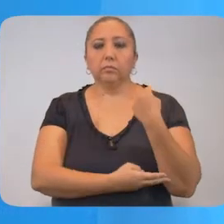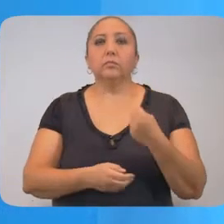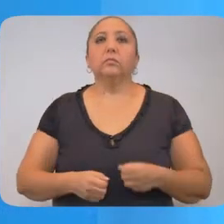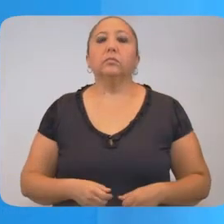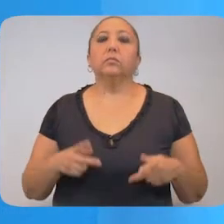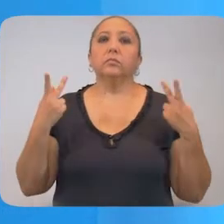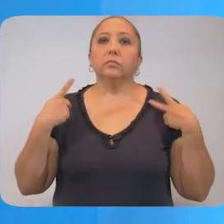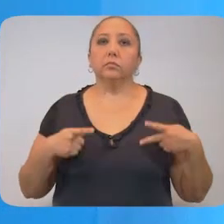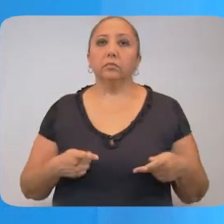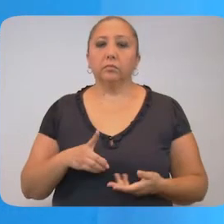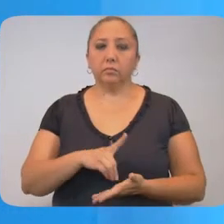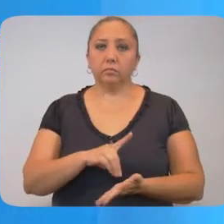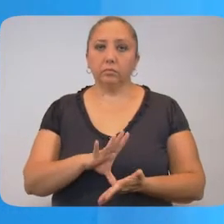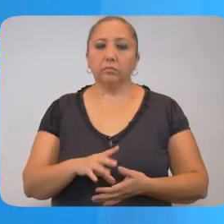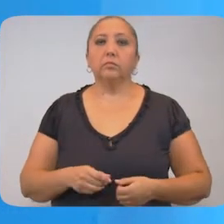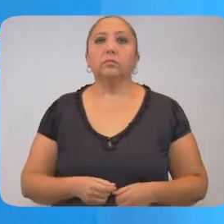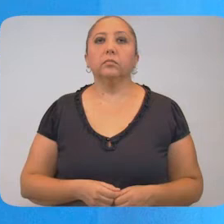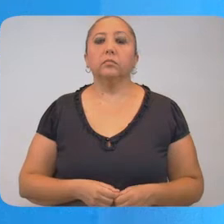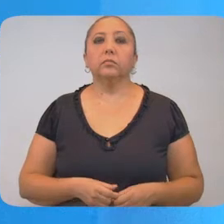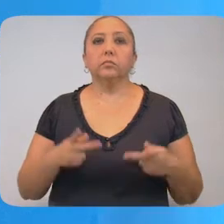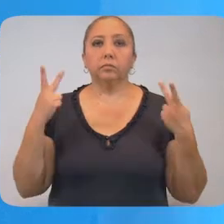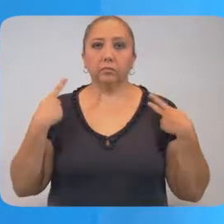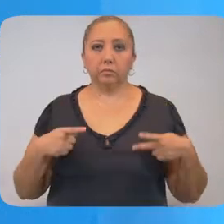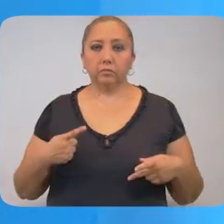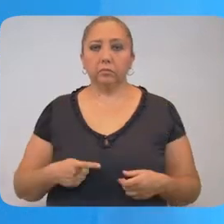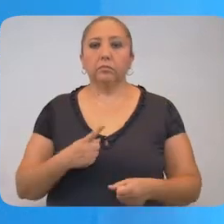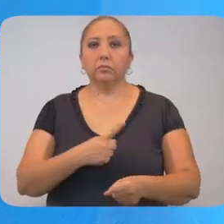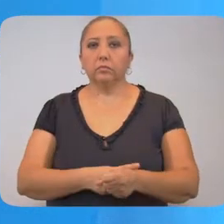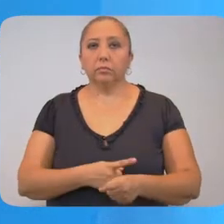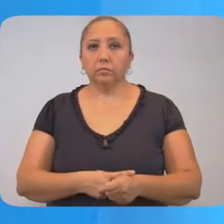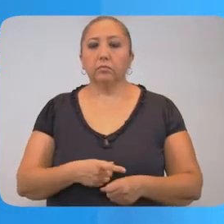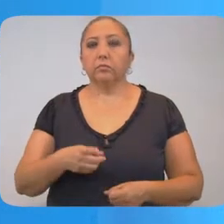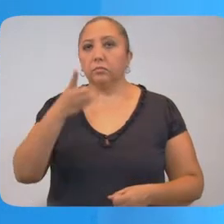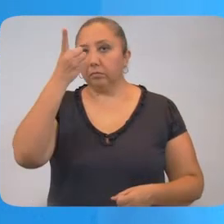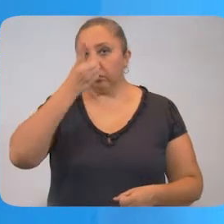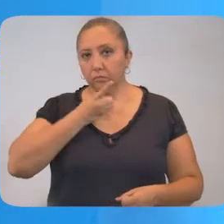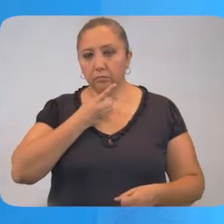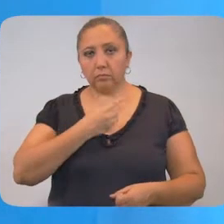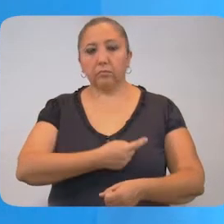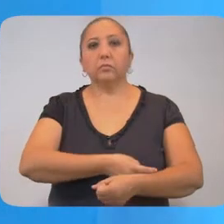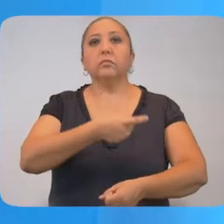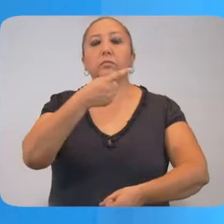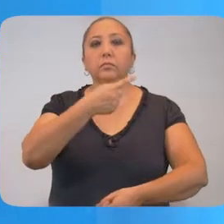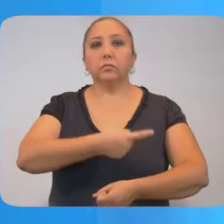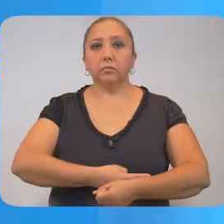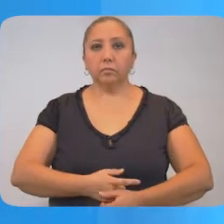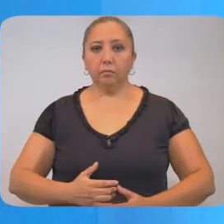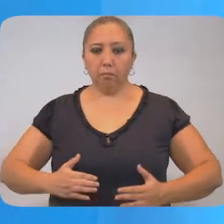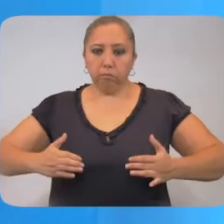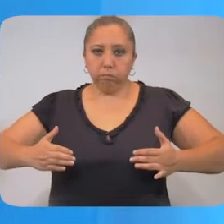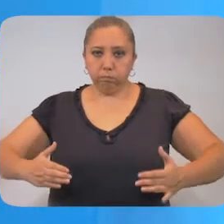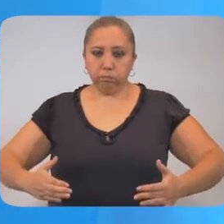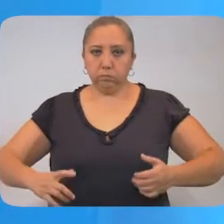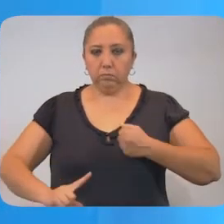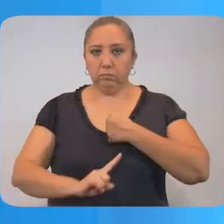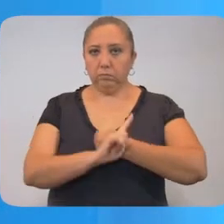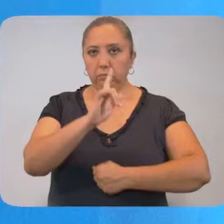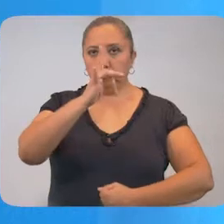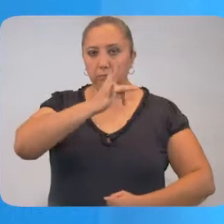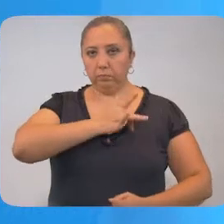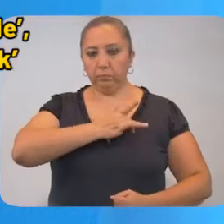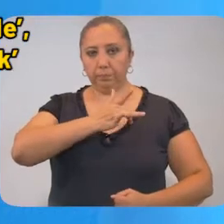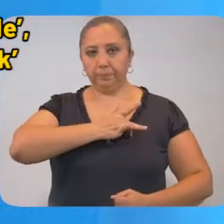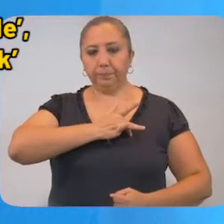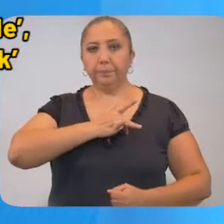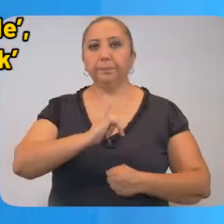embarazadas, personas con discapacidad, personas con padecimientos como diabetes, hipertensión, sobrepeso, problemas